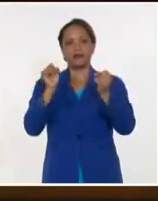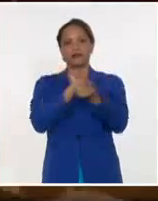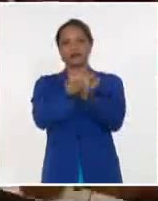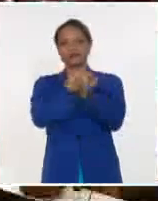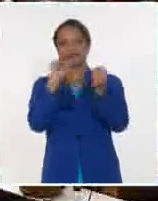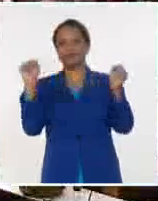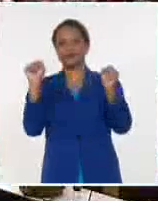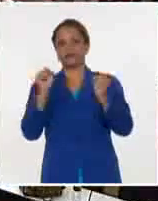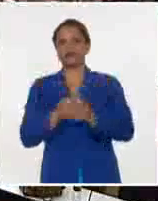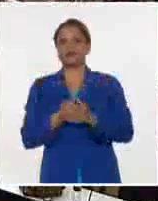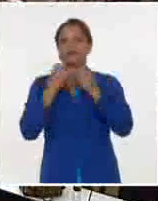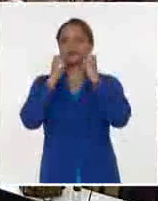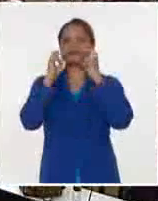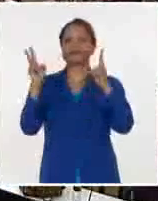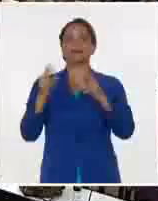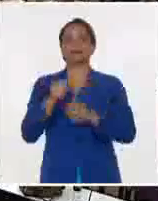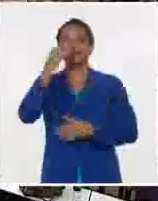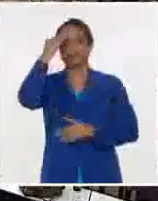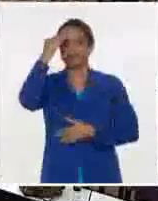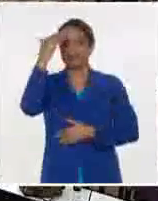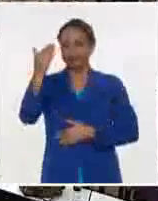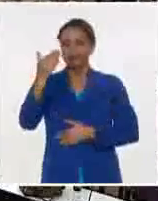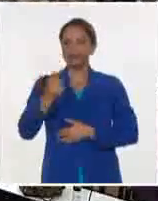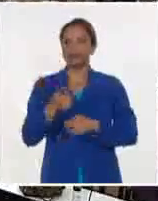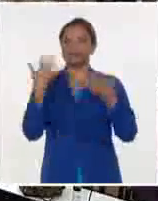soberana! Muchas gracias.